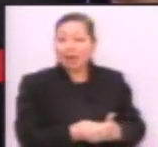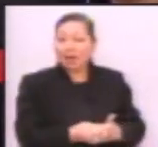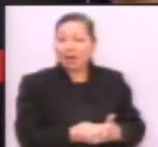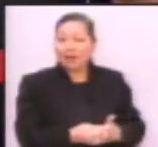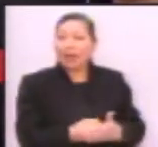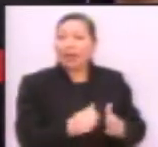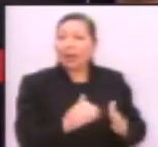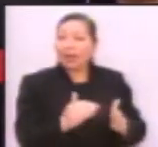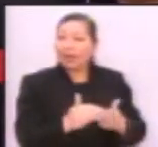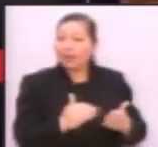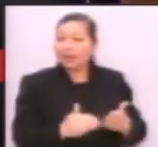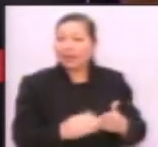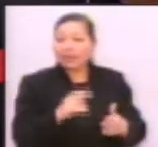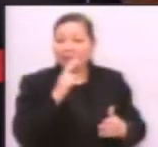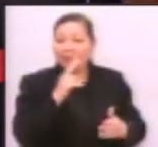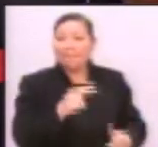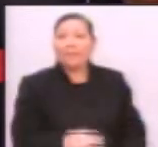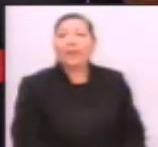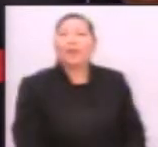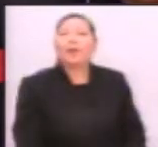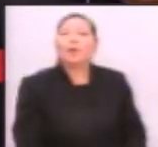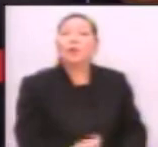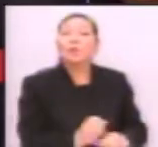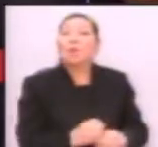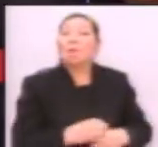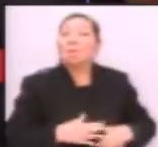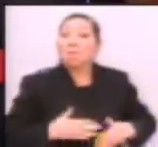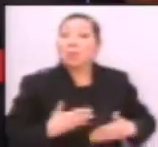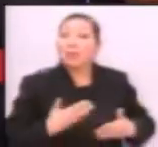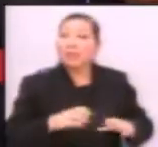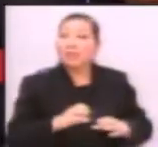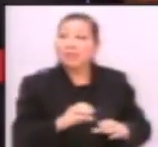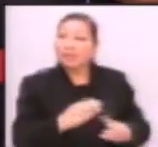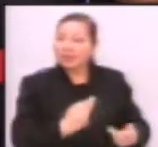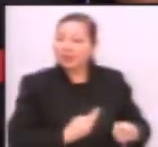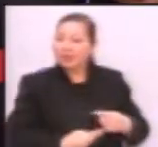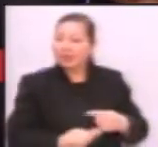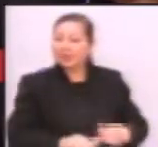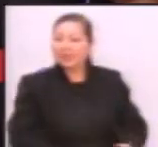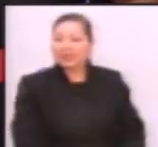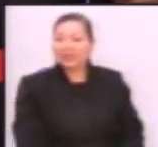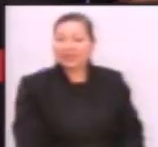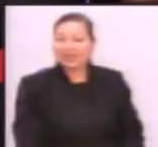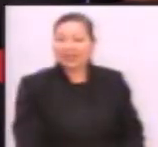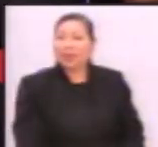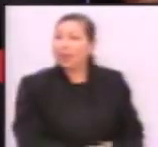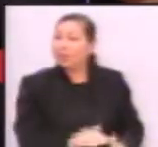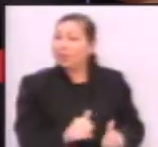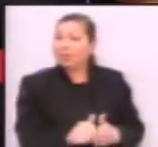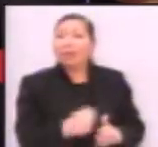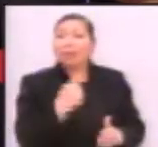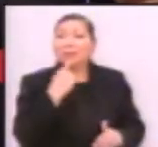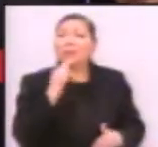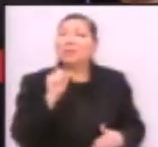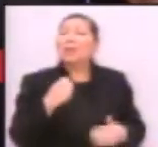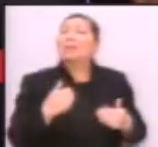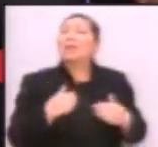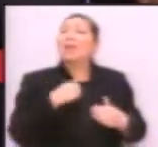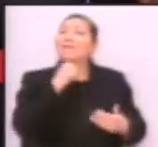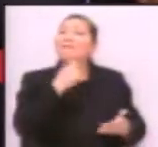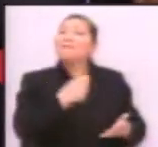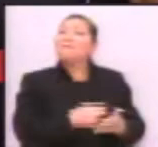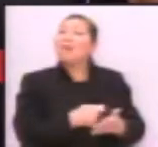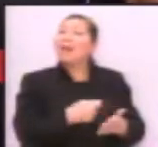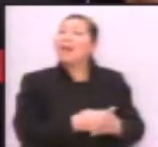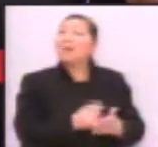concesiones o de los activos ubicados en el Perú, los sujetos podrán realizar las transferencias respectivas. Todos van a decir, pues oiga, tengo